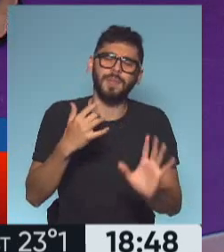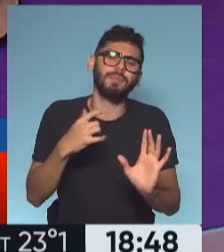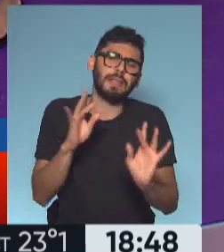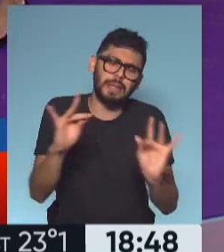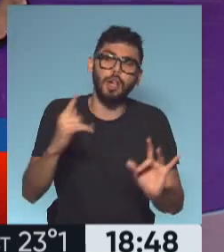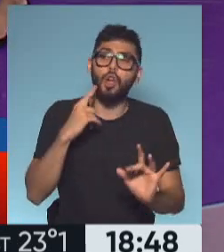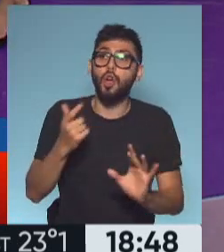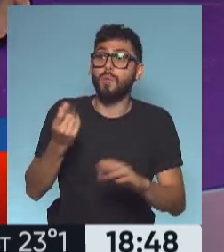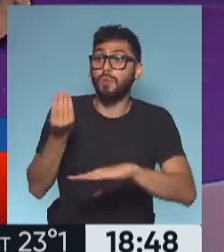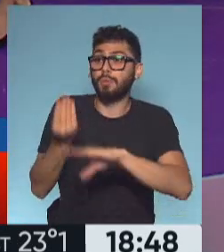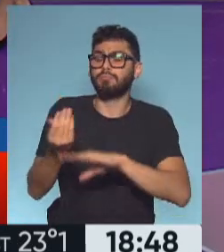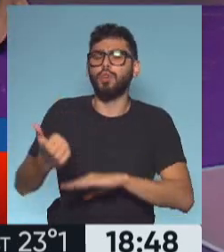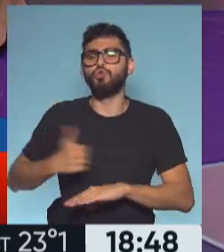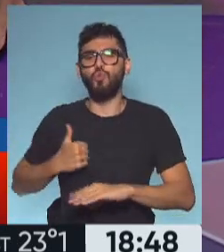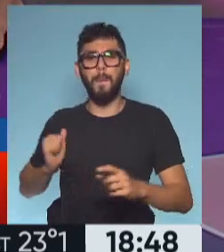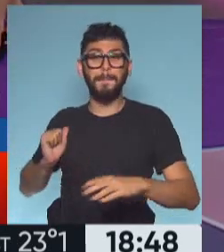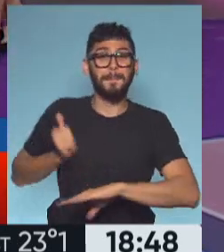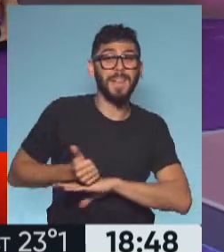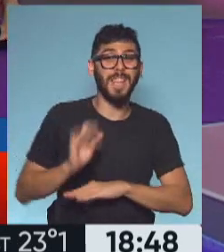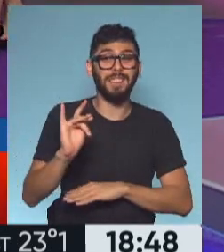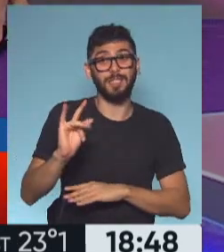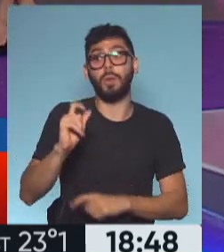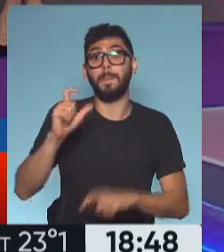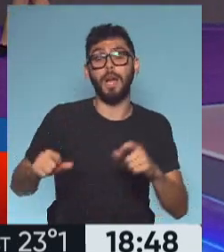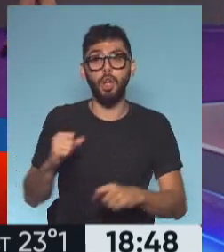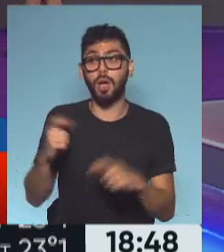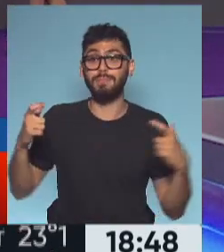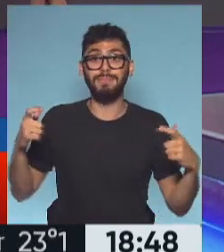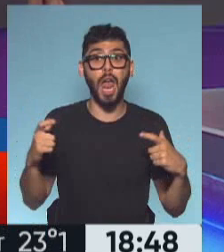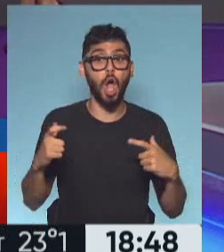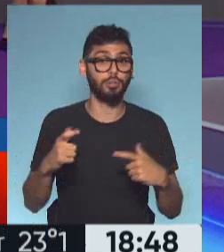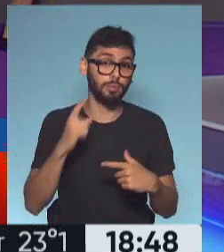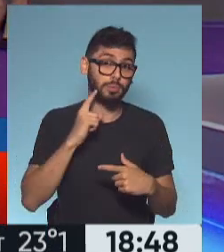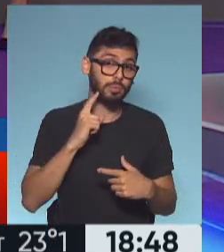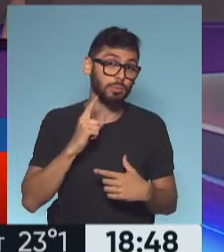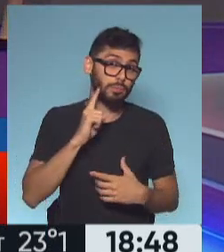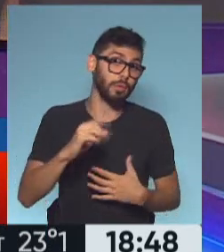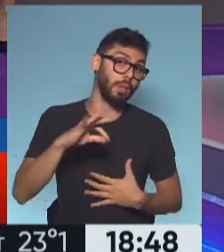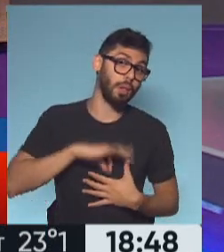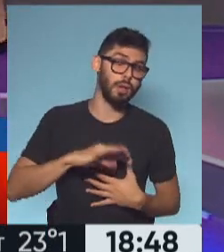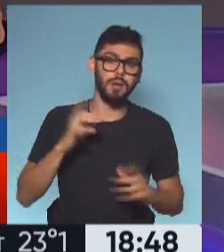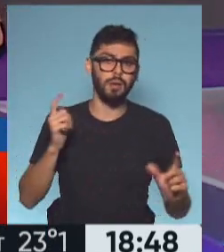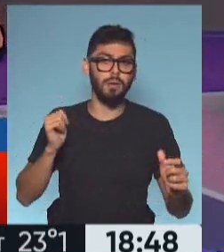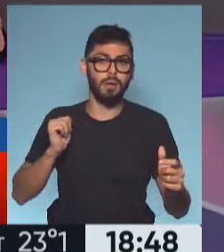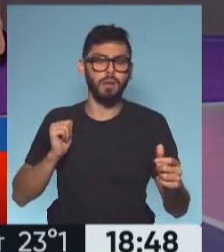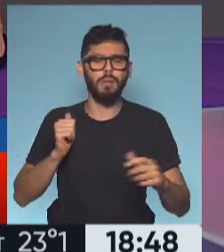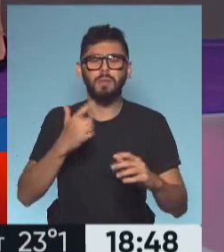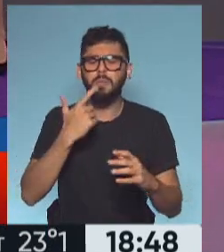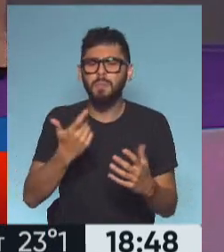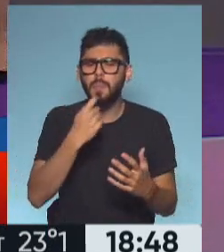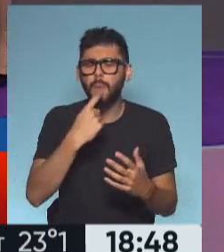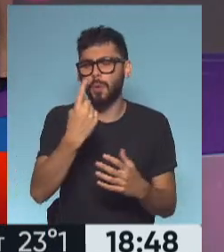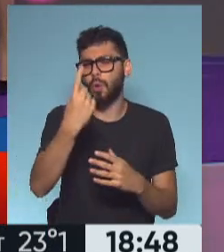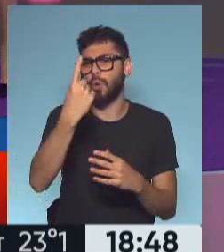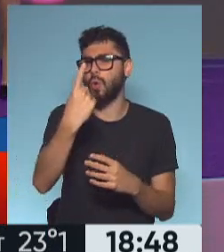lugar, por lo que el personal se va diezmando y preocupa muchísimo porque ¿Cuánto personal se necesita aproximadamente,